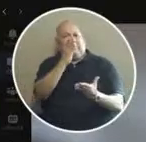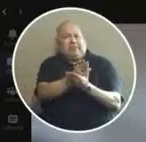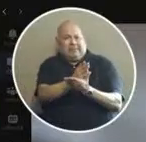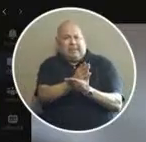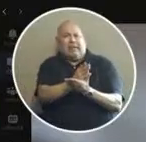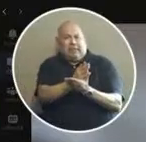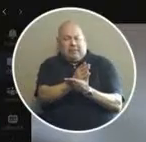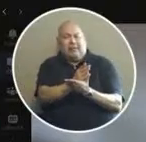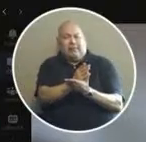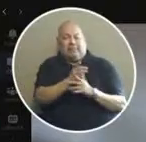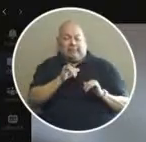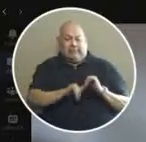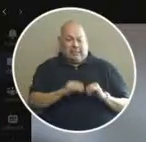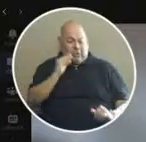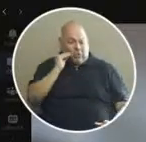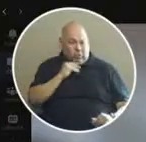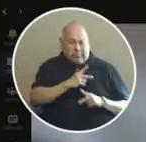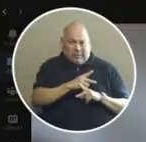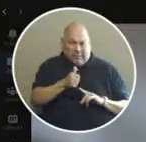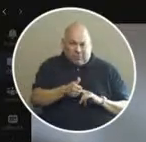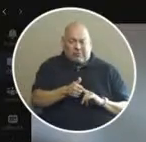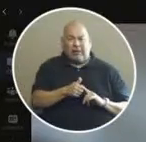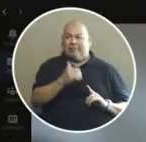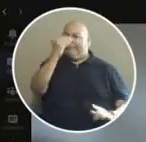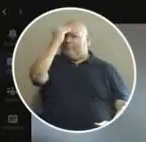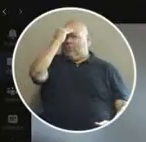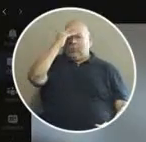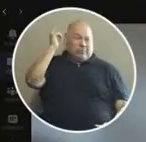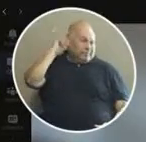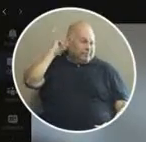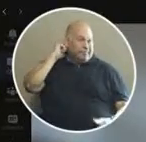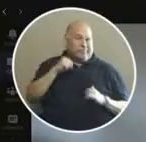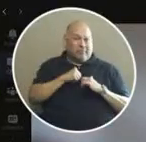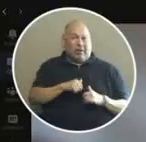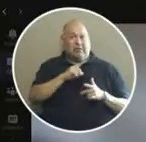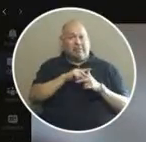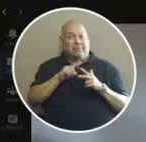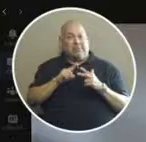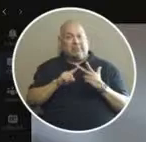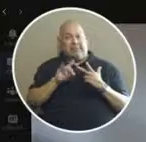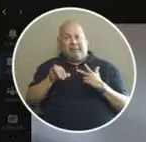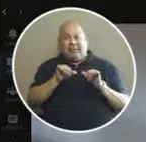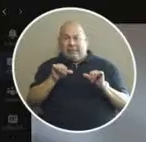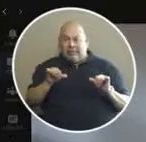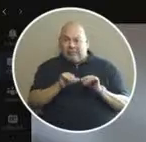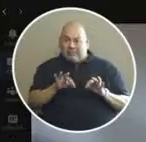muy efectivo para que no continúe. Es un área muy importante para todos.